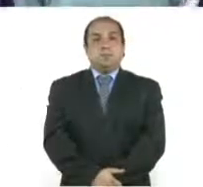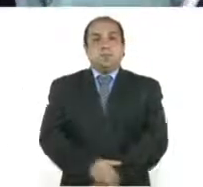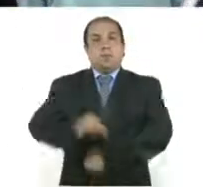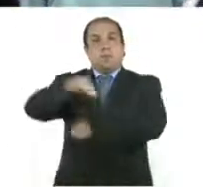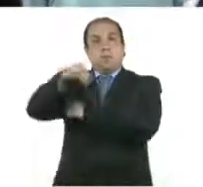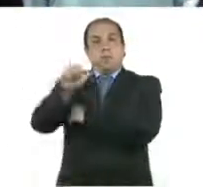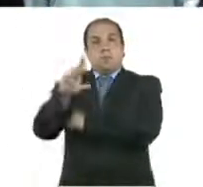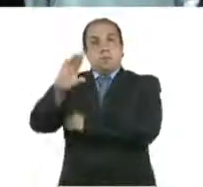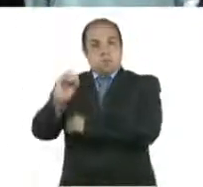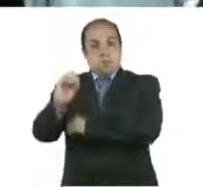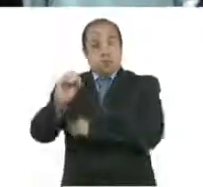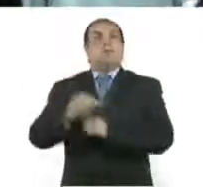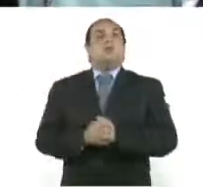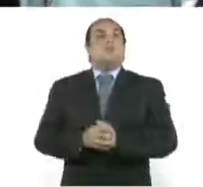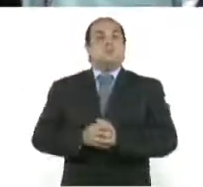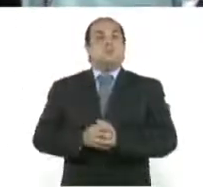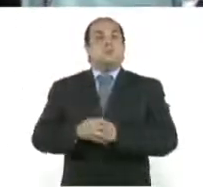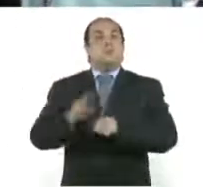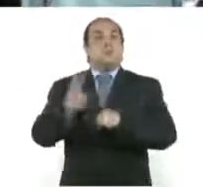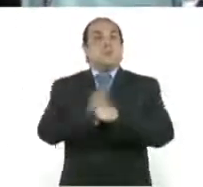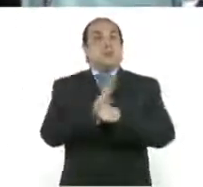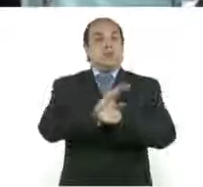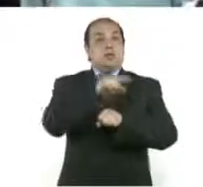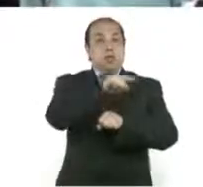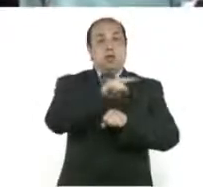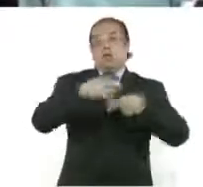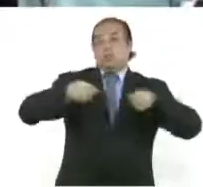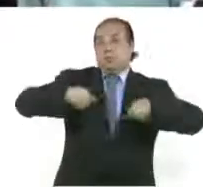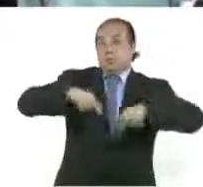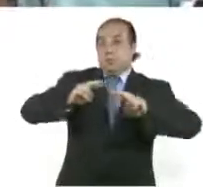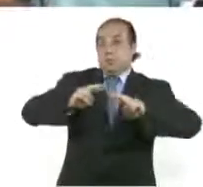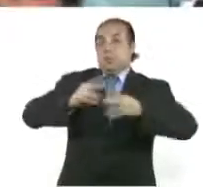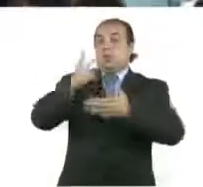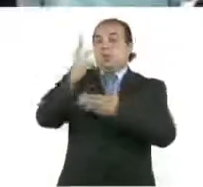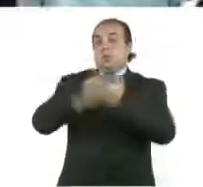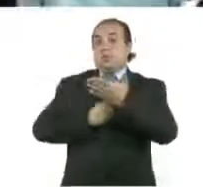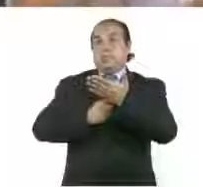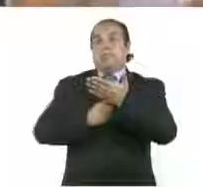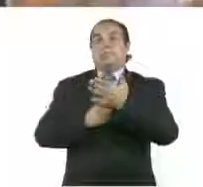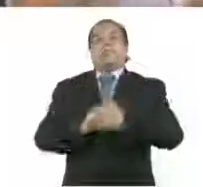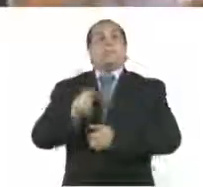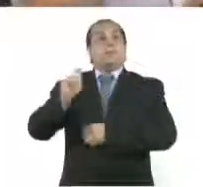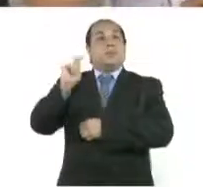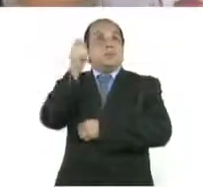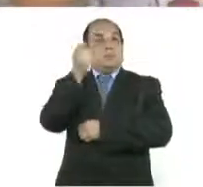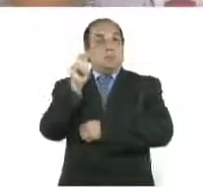Mario Alberto Arias Rodríguez, beneficiario representante de este programa.